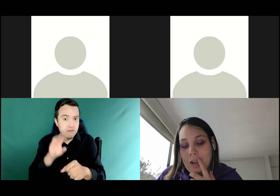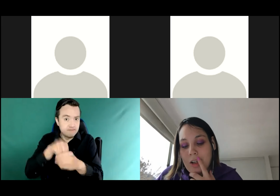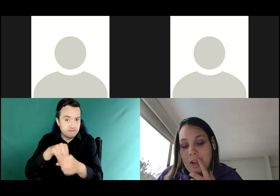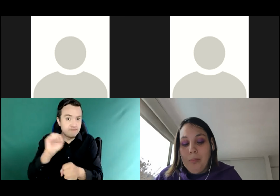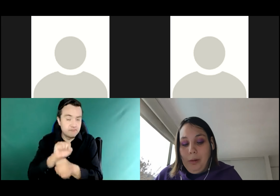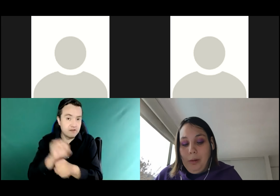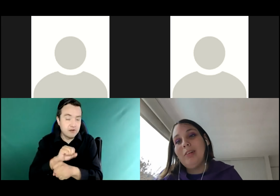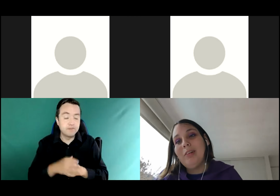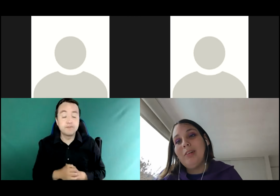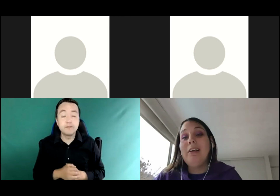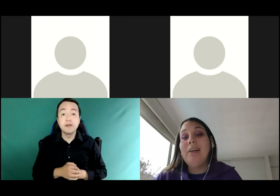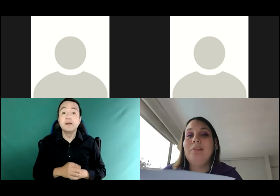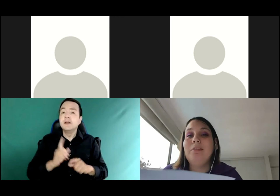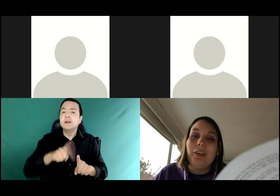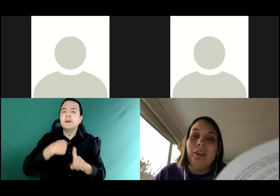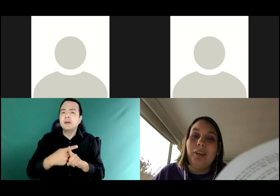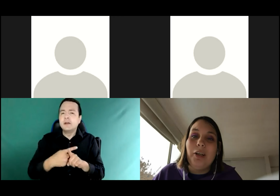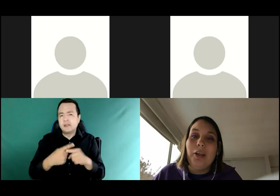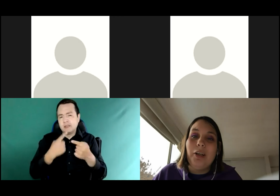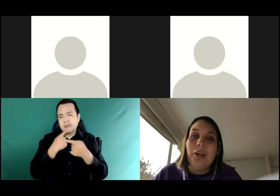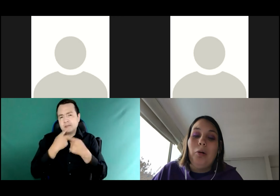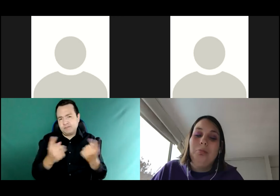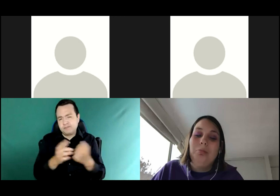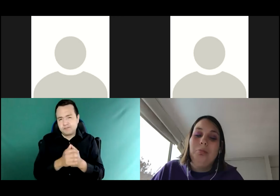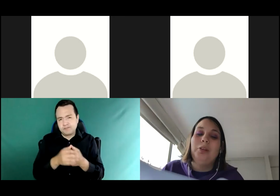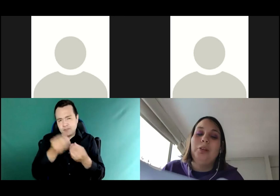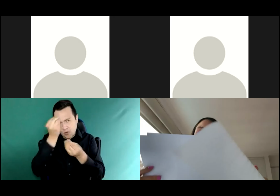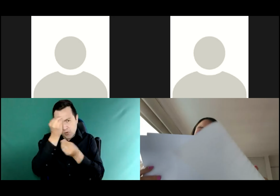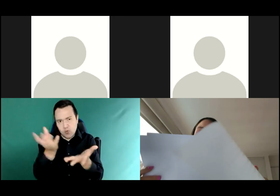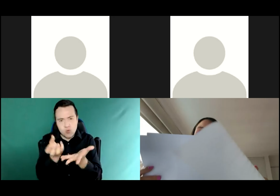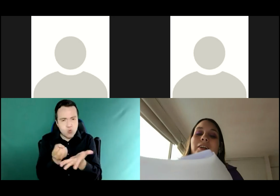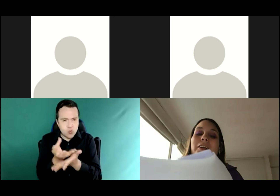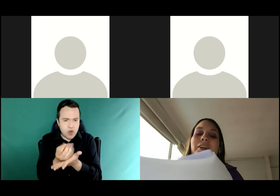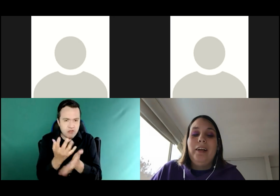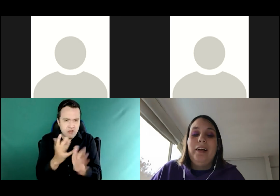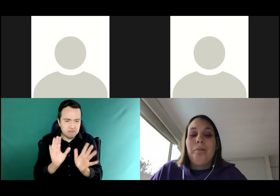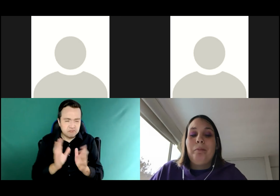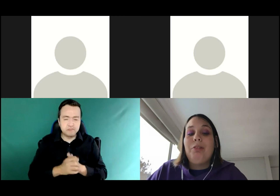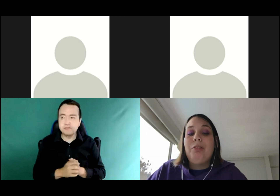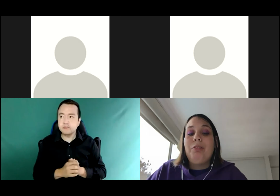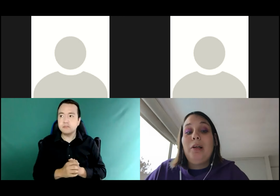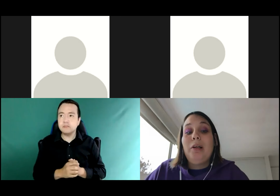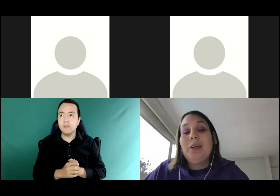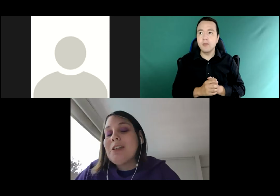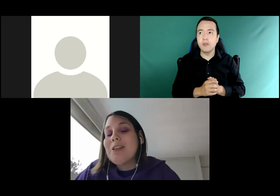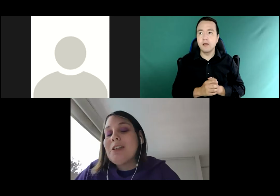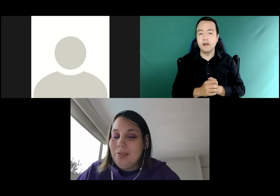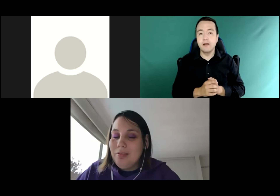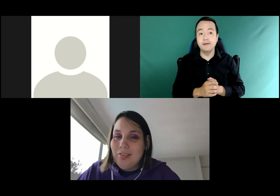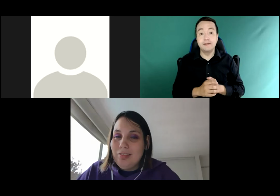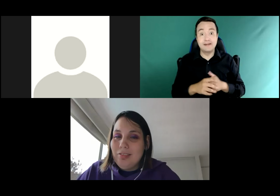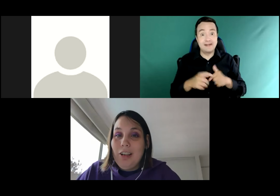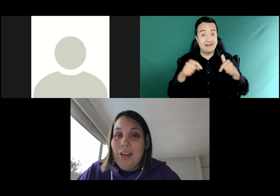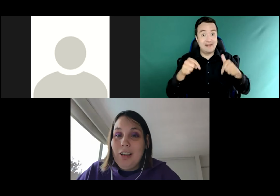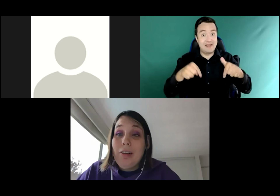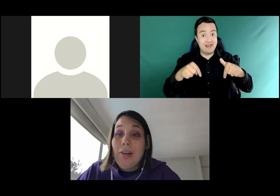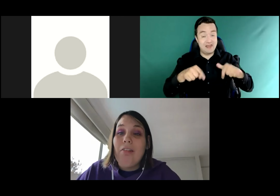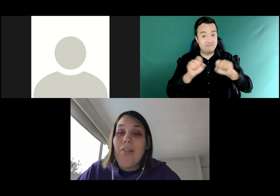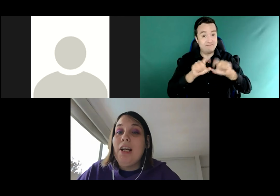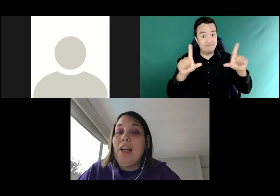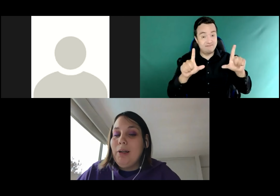Bueno, también, igual ya les contaré un poco, pero les voy a contar porque esta presentación tiene el nombre